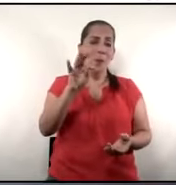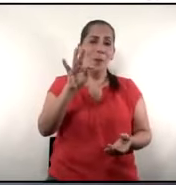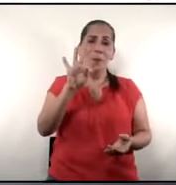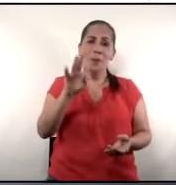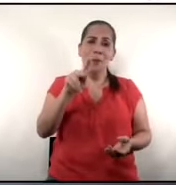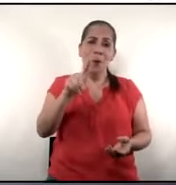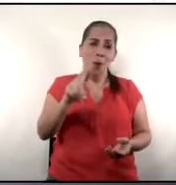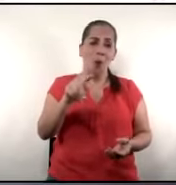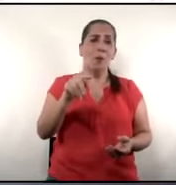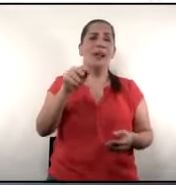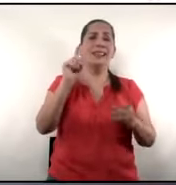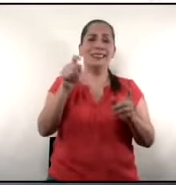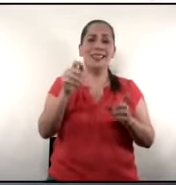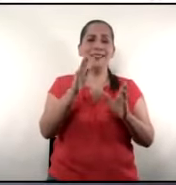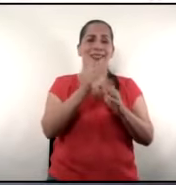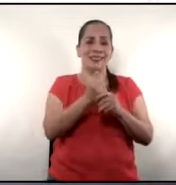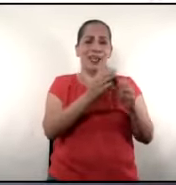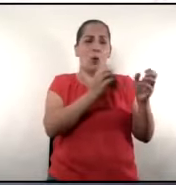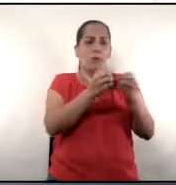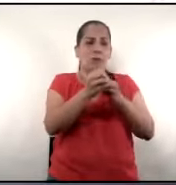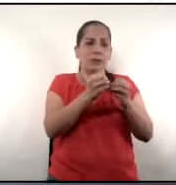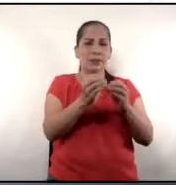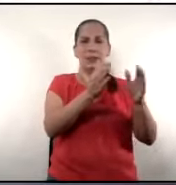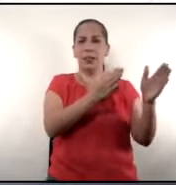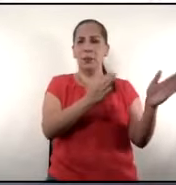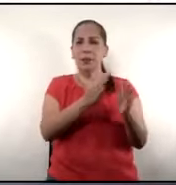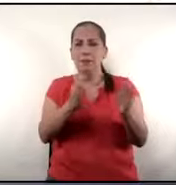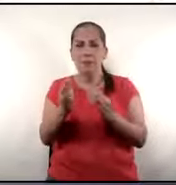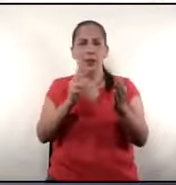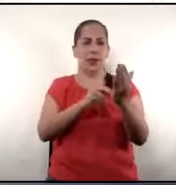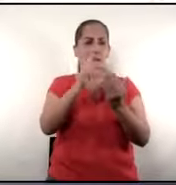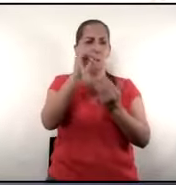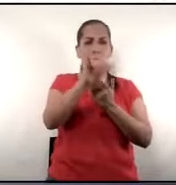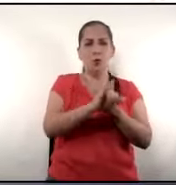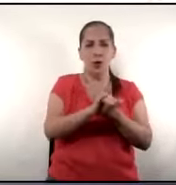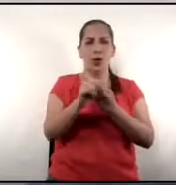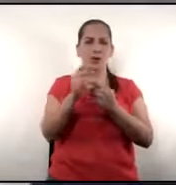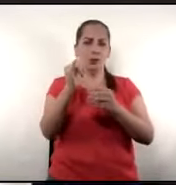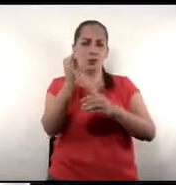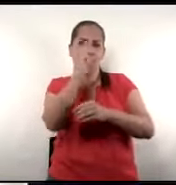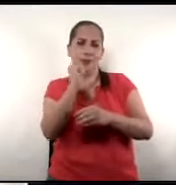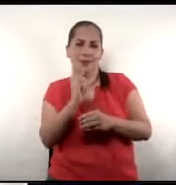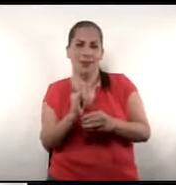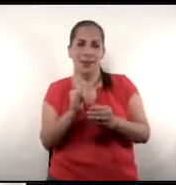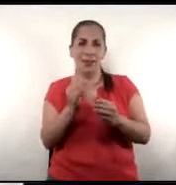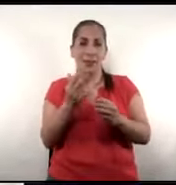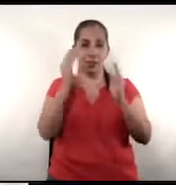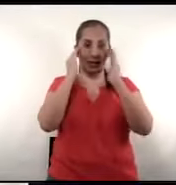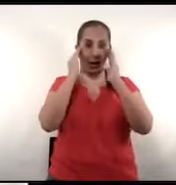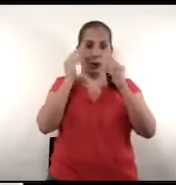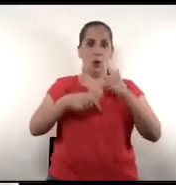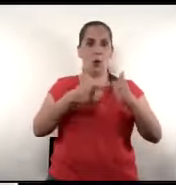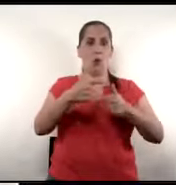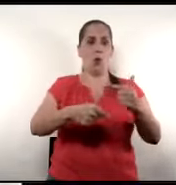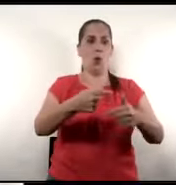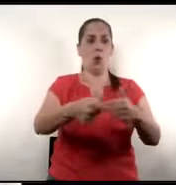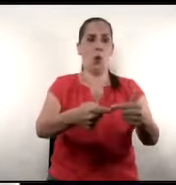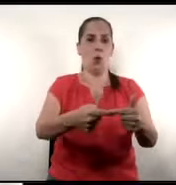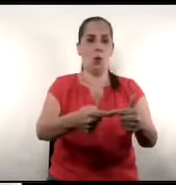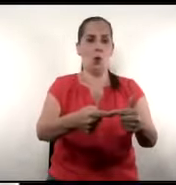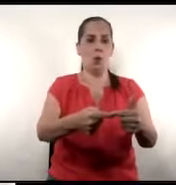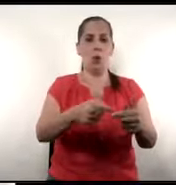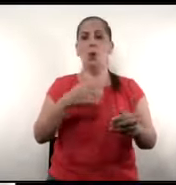esa oficina que planifica los proyectos, los diseña, determina por dónde va la ruta exactamente, entonces ya sabe a